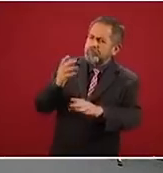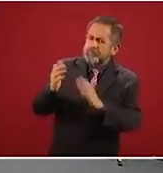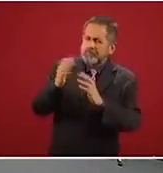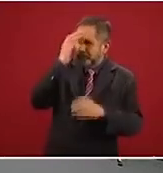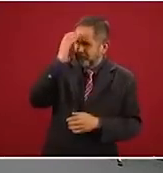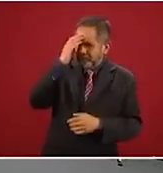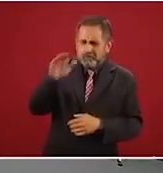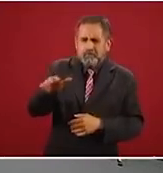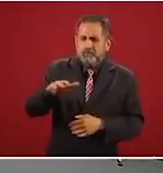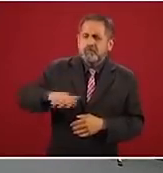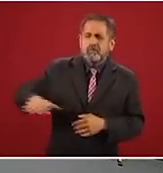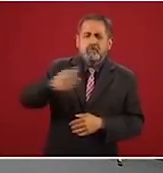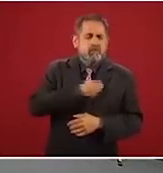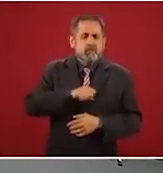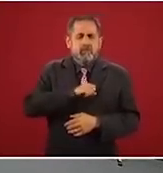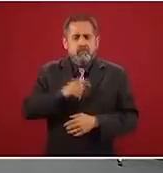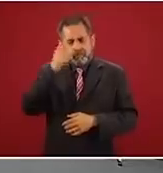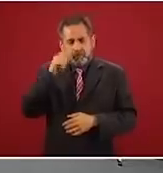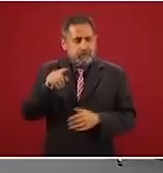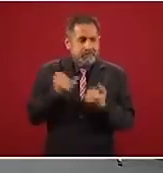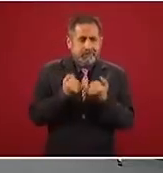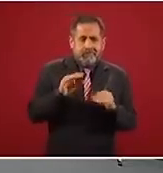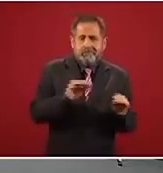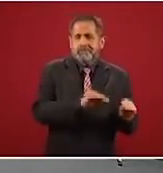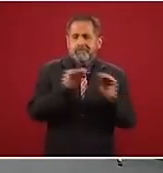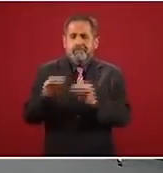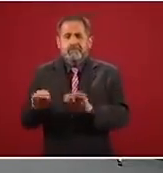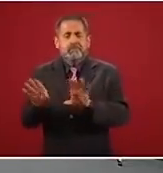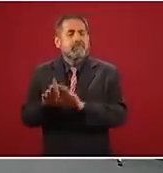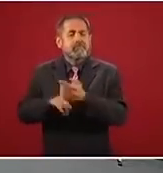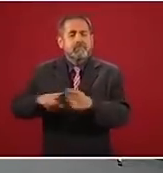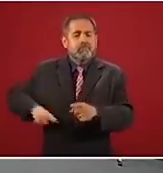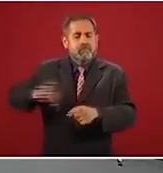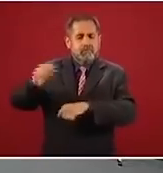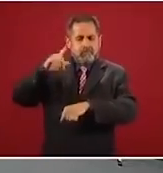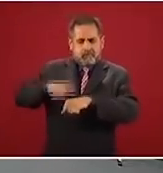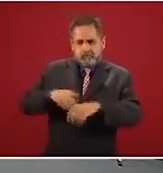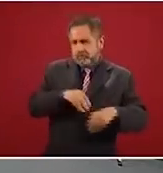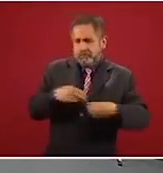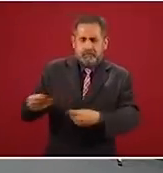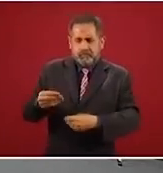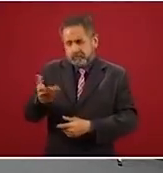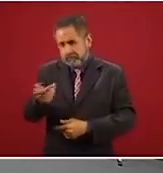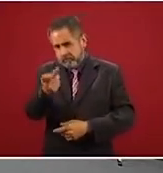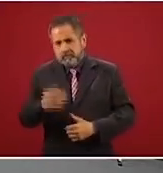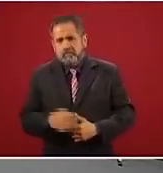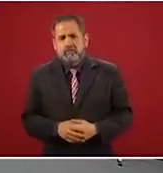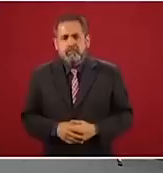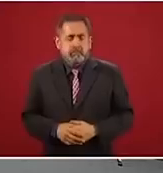método del sector salud tal vez para trasladarlo al gobierno federal, señor presidente?